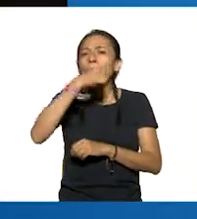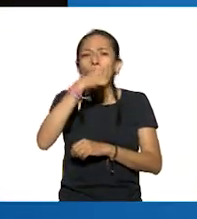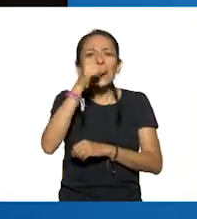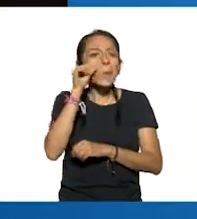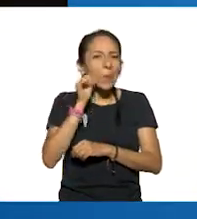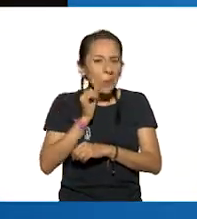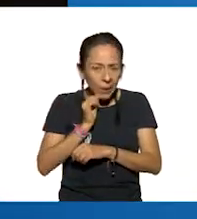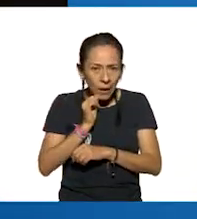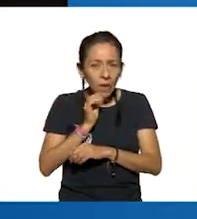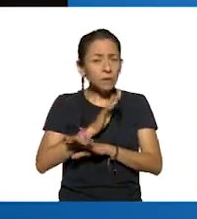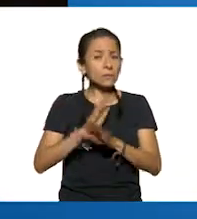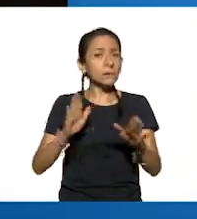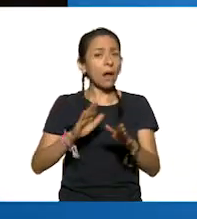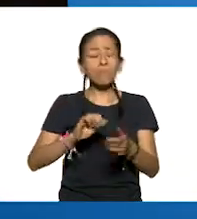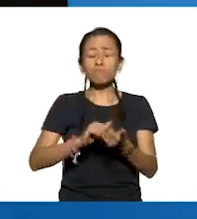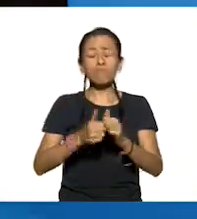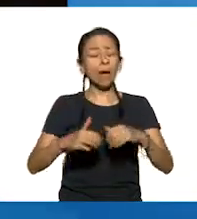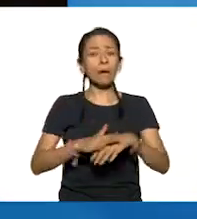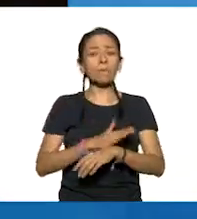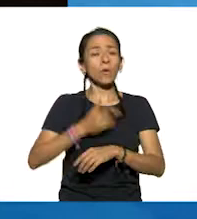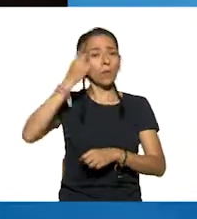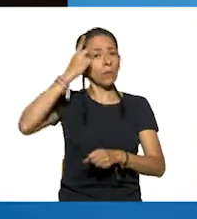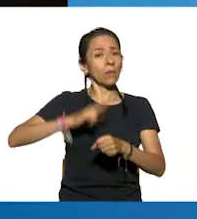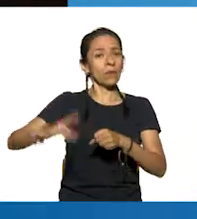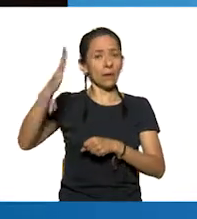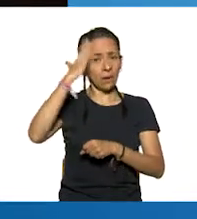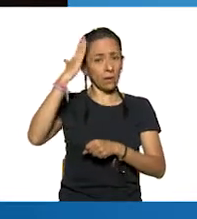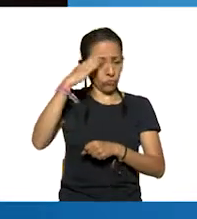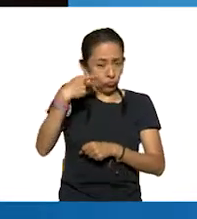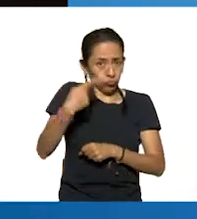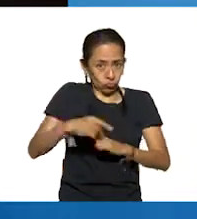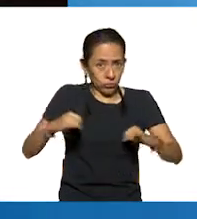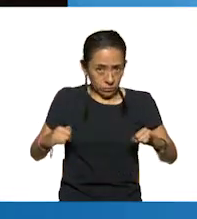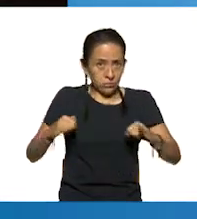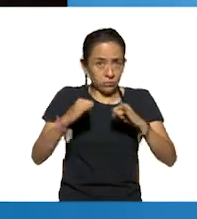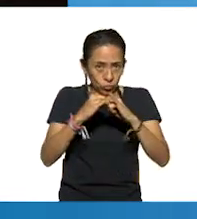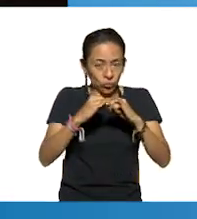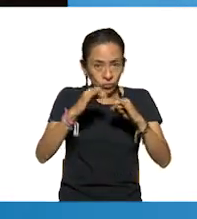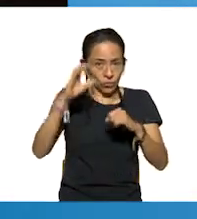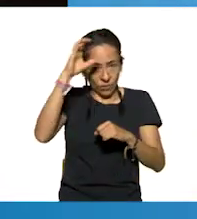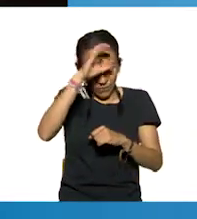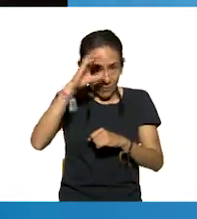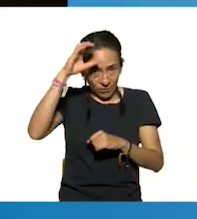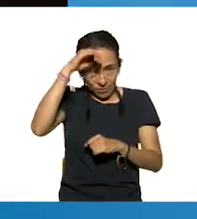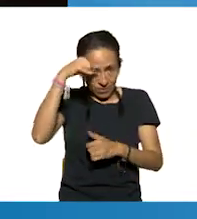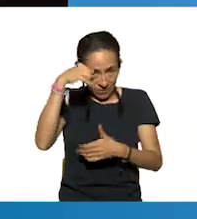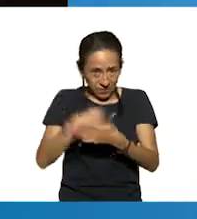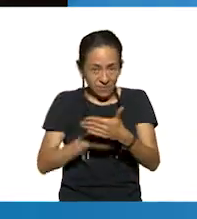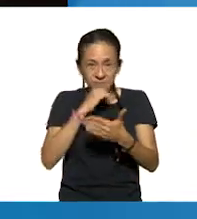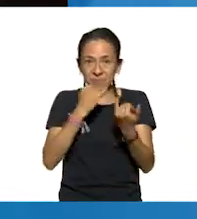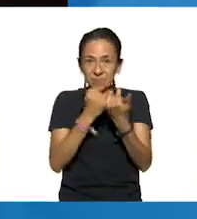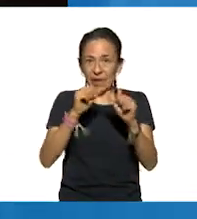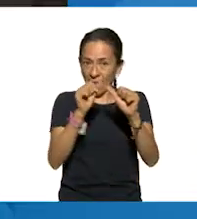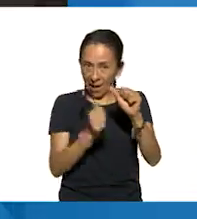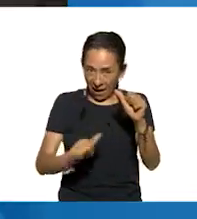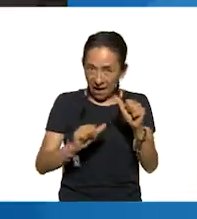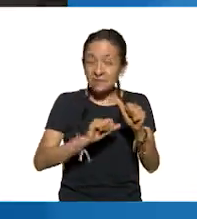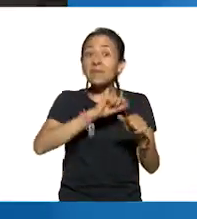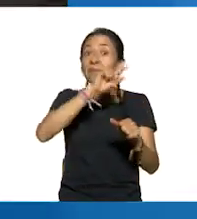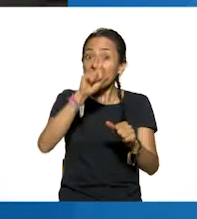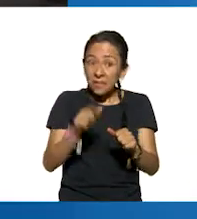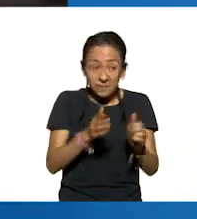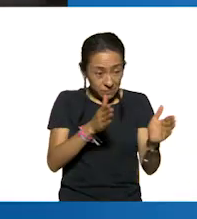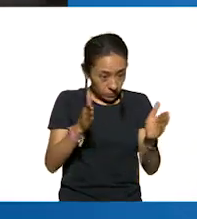el puesto de director del Instituto de Ciencias y Artes y luego volvió a hacerlo en